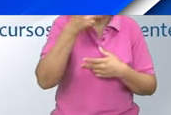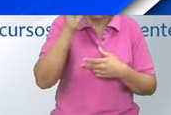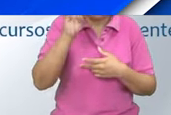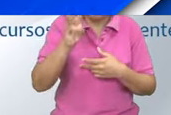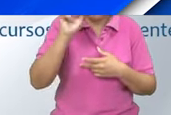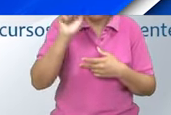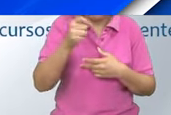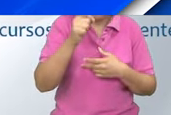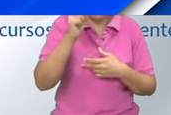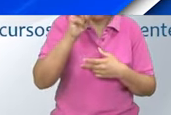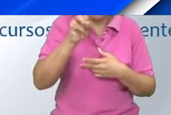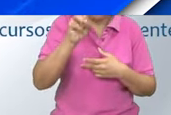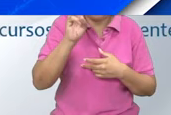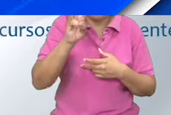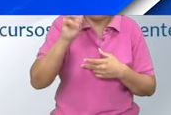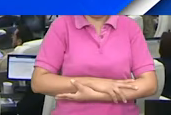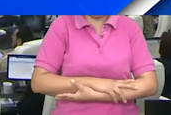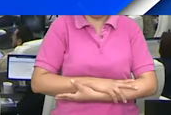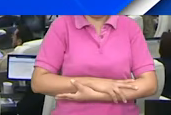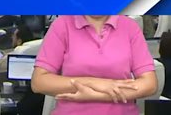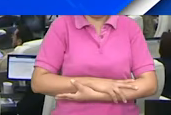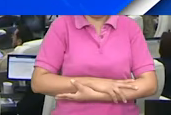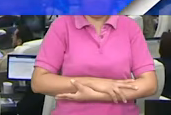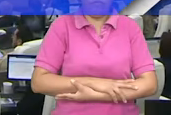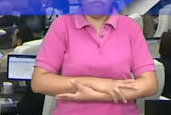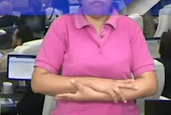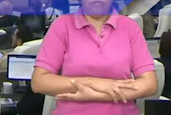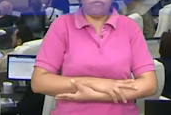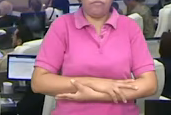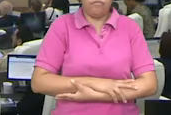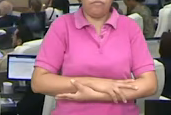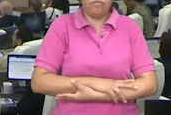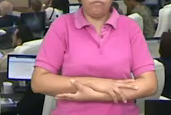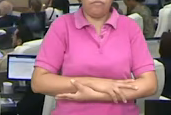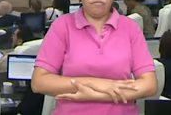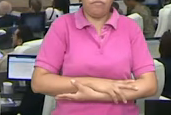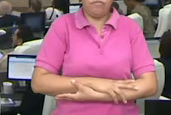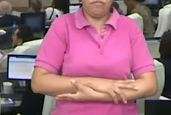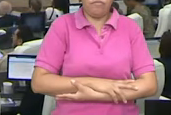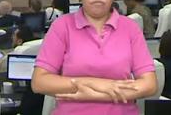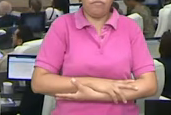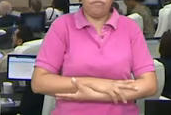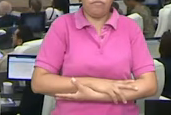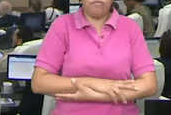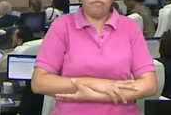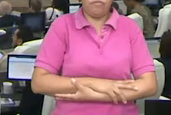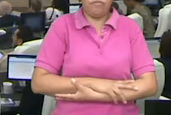63.31%. Noticias 12, Darlene Téllez.